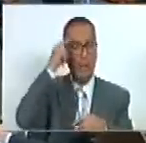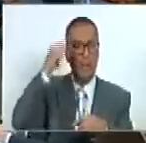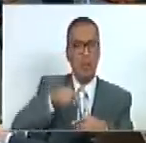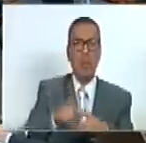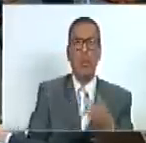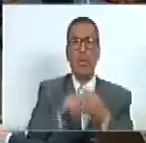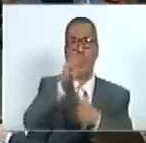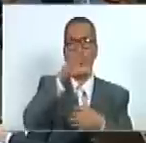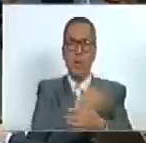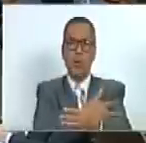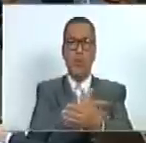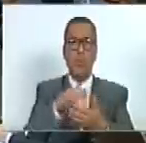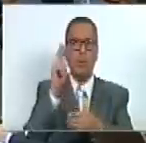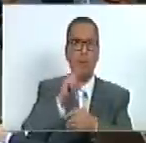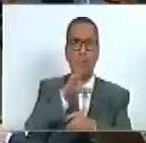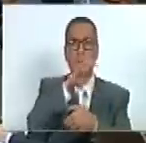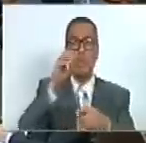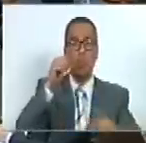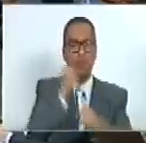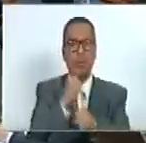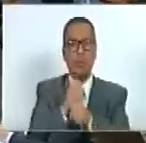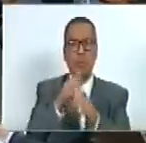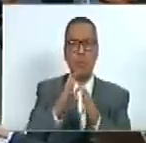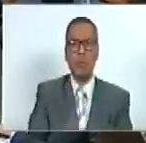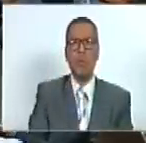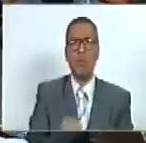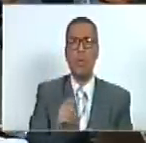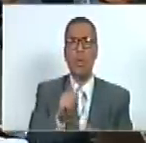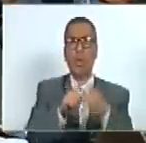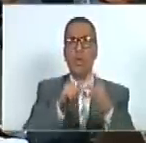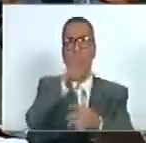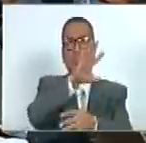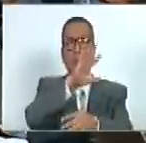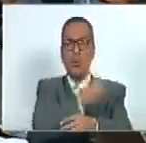de 5.500.000 trabajadores y más de